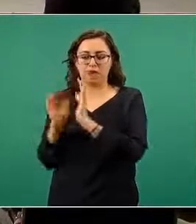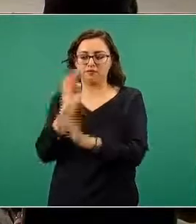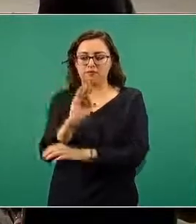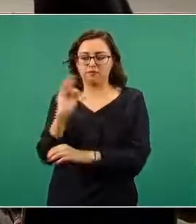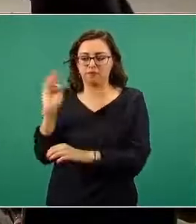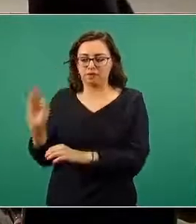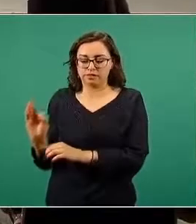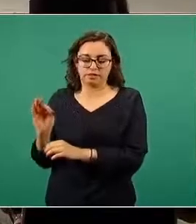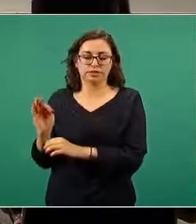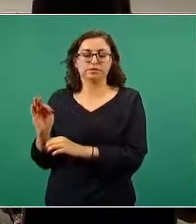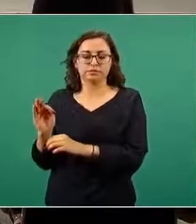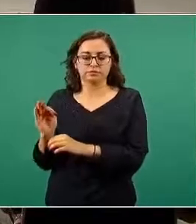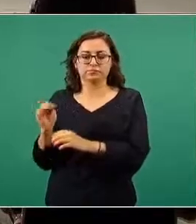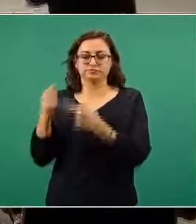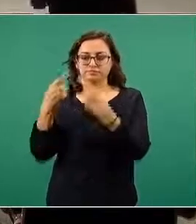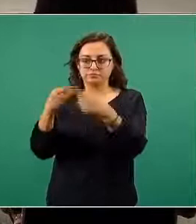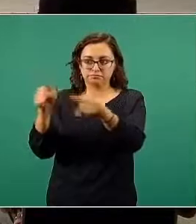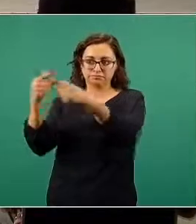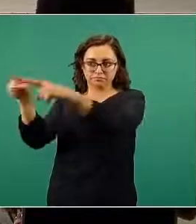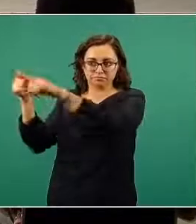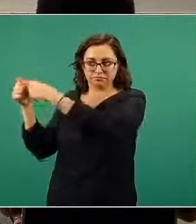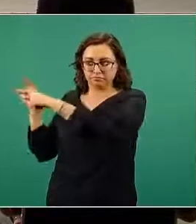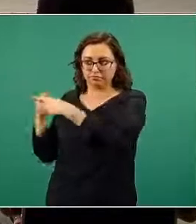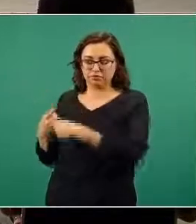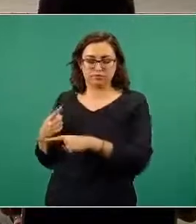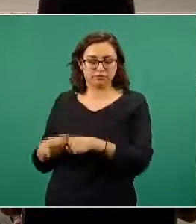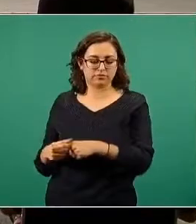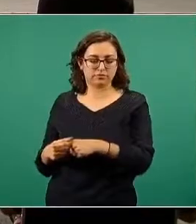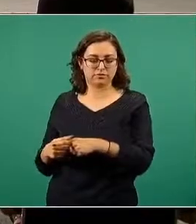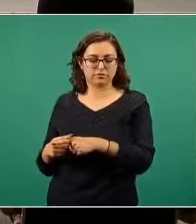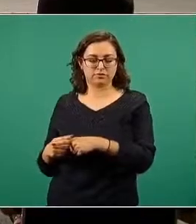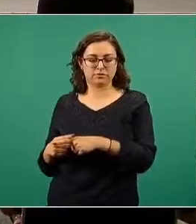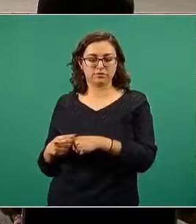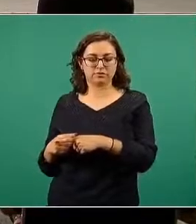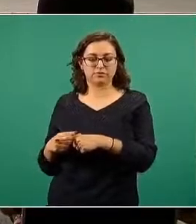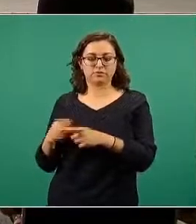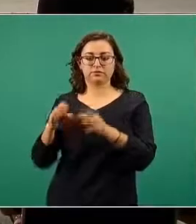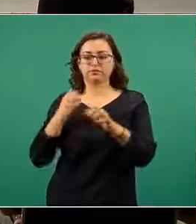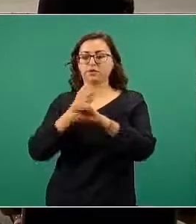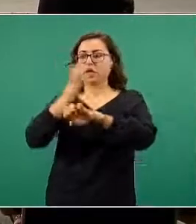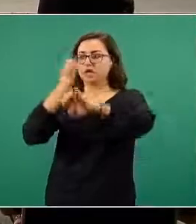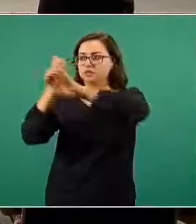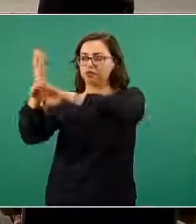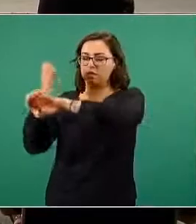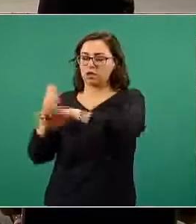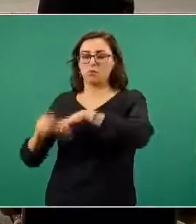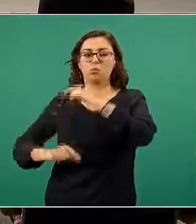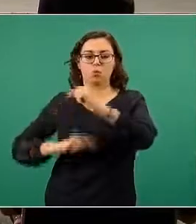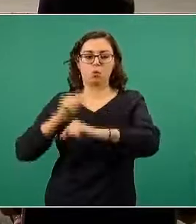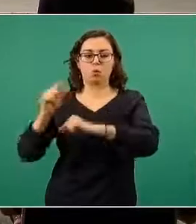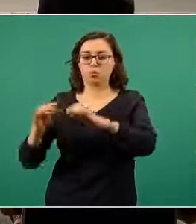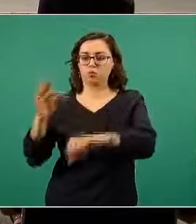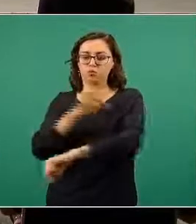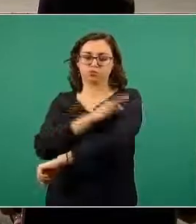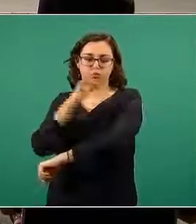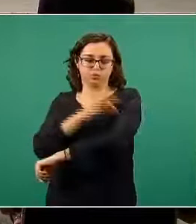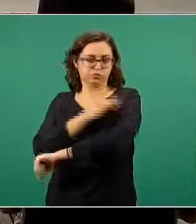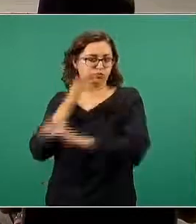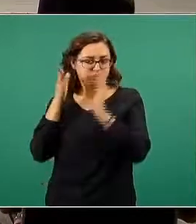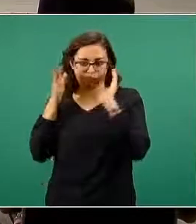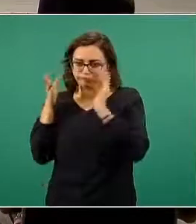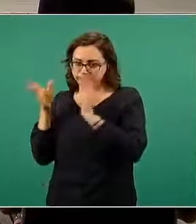va con una serie diferente de estados de la República que van a ir vacunando a su